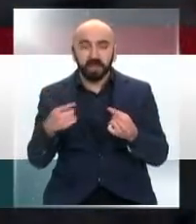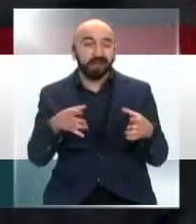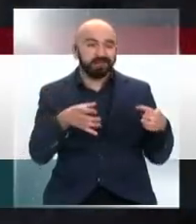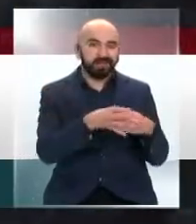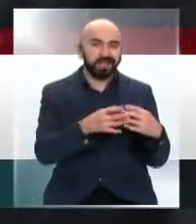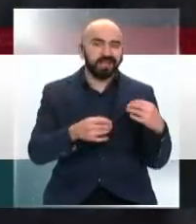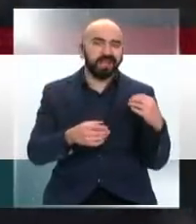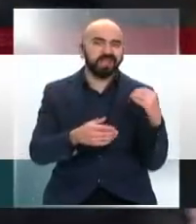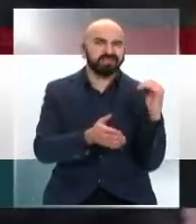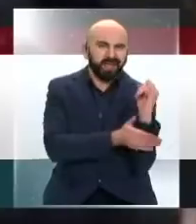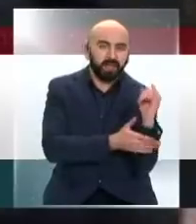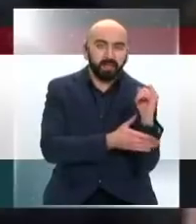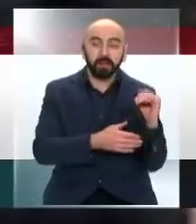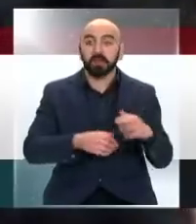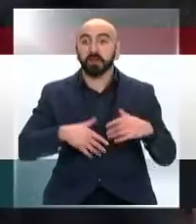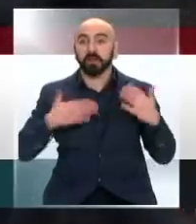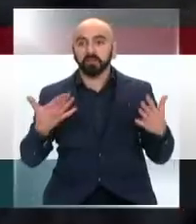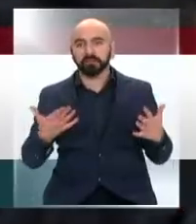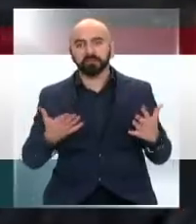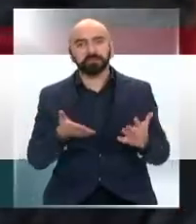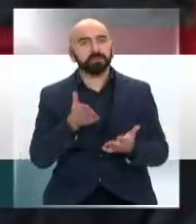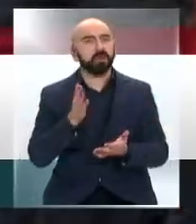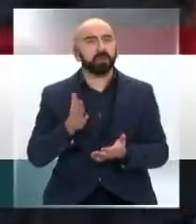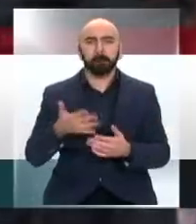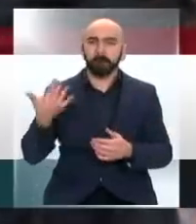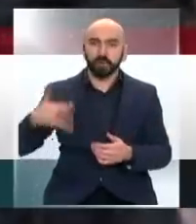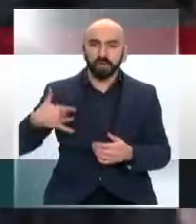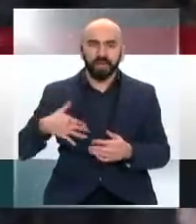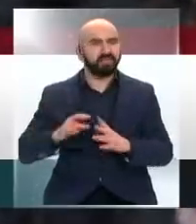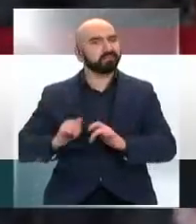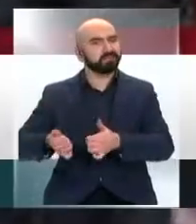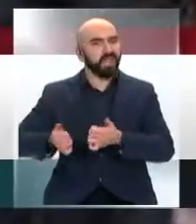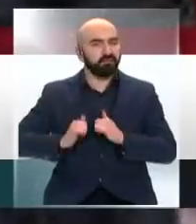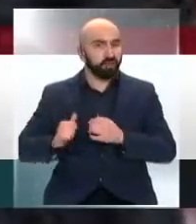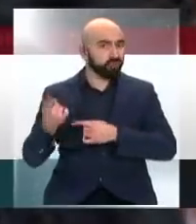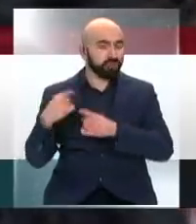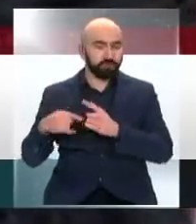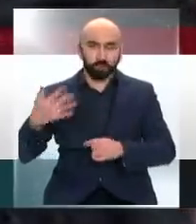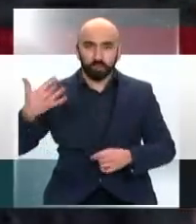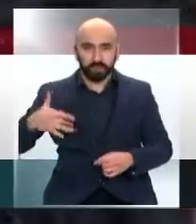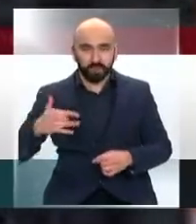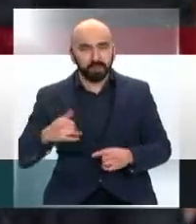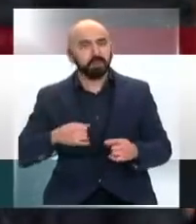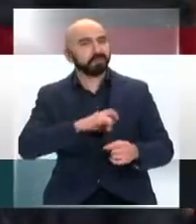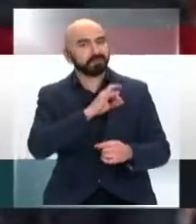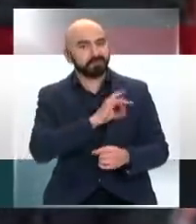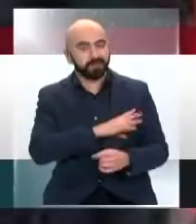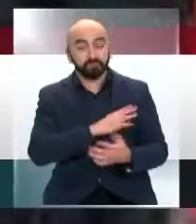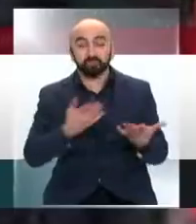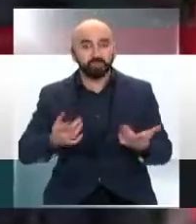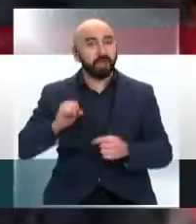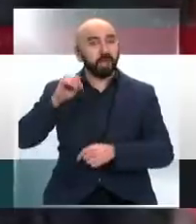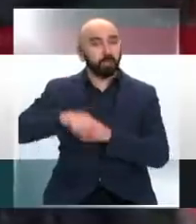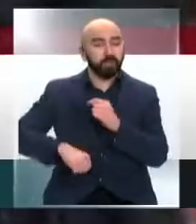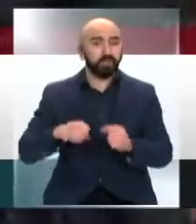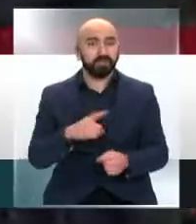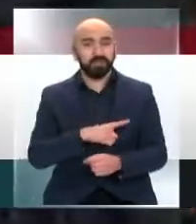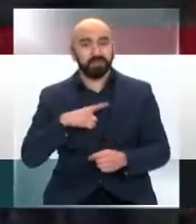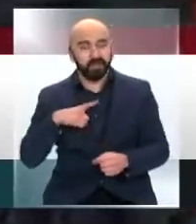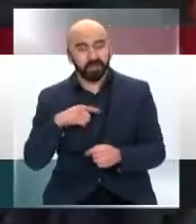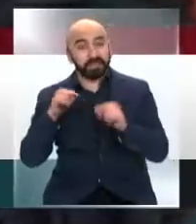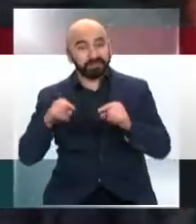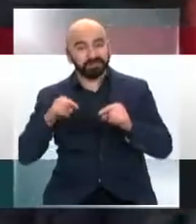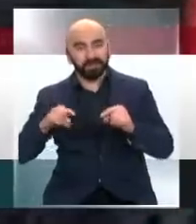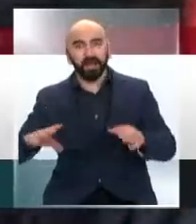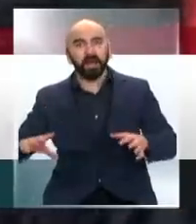que abordemos el desafío histórico de la unidad para construir las transformaciones del pueblo de Chile, y apruebo dignidad de esta alianza que hoy día se